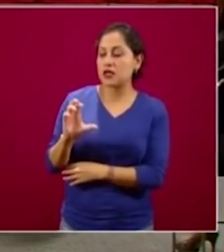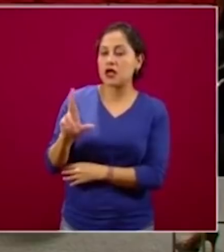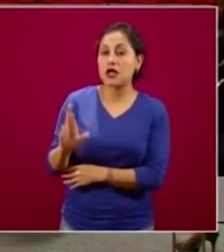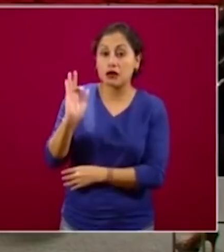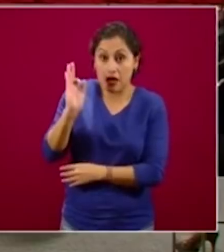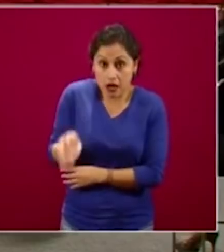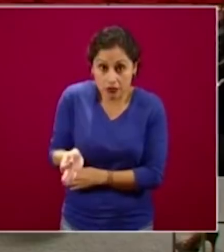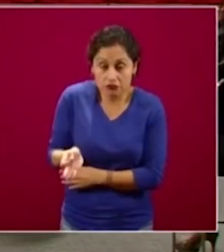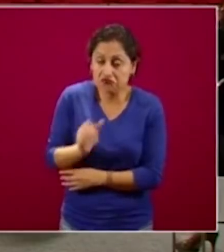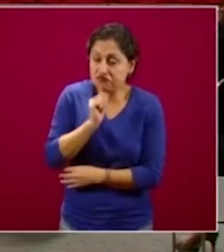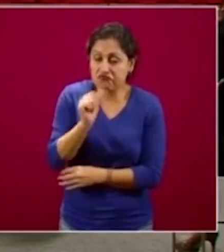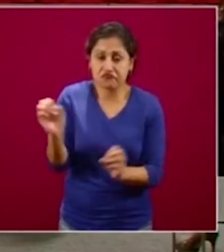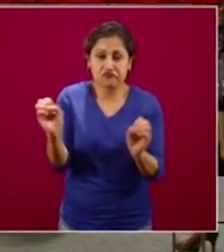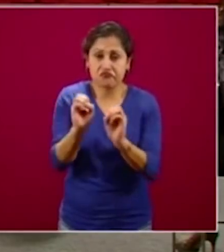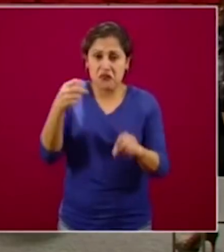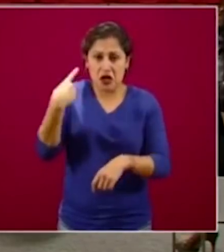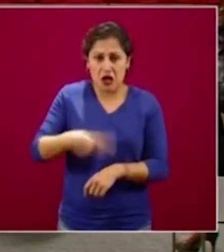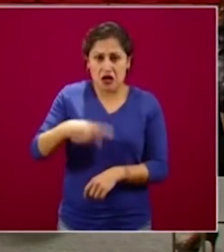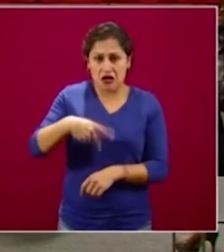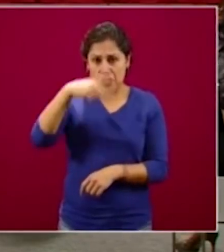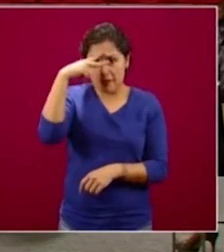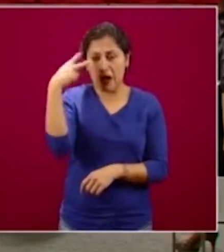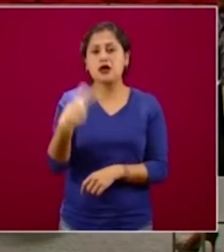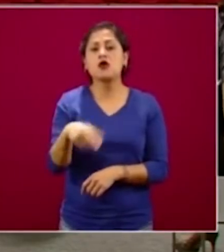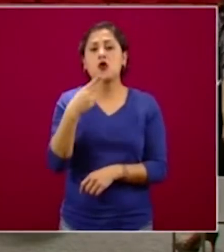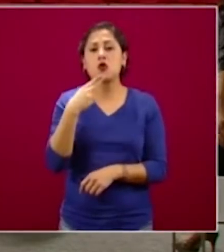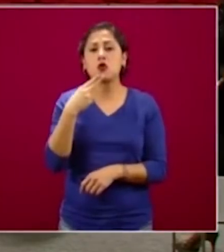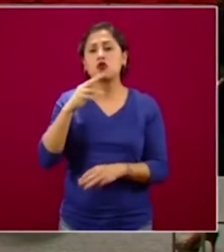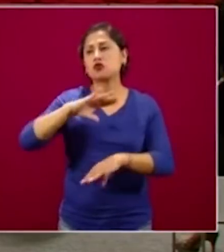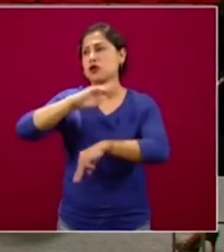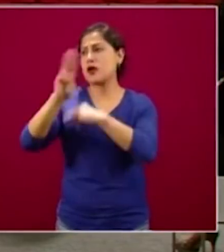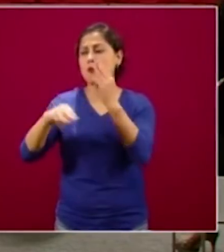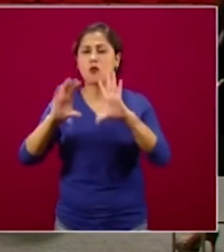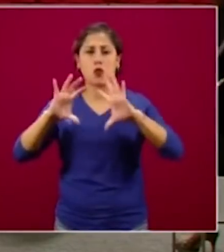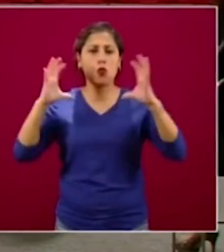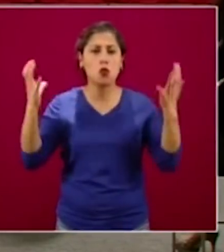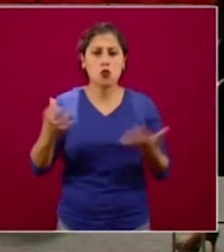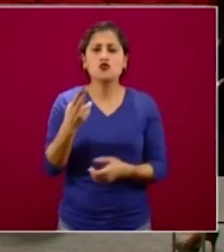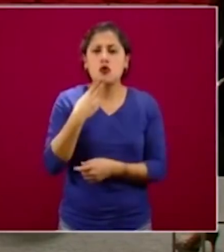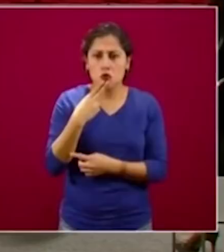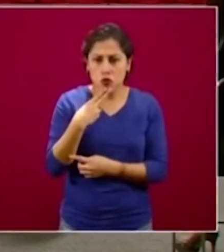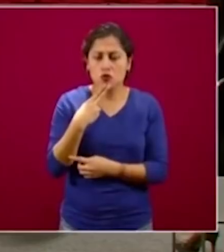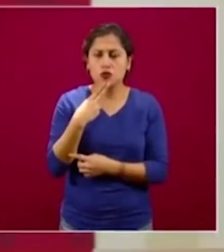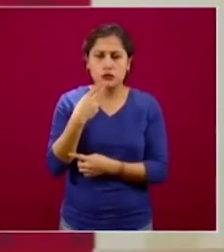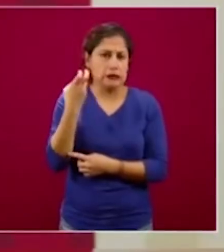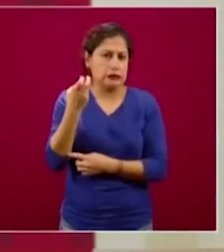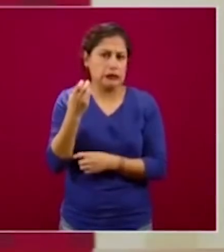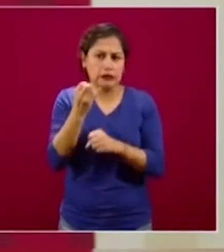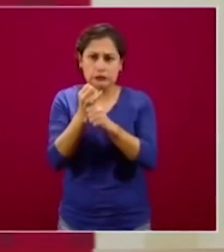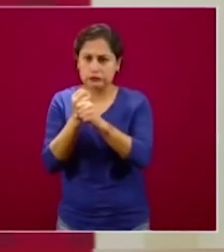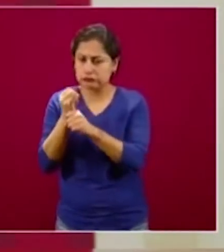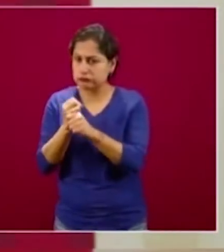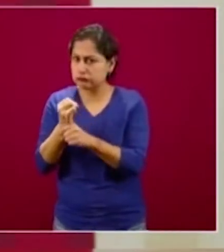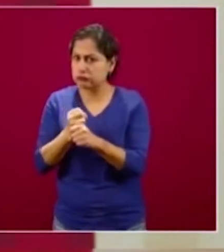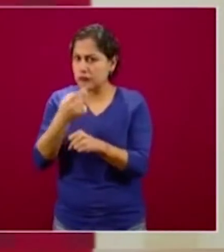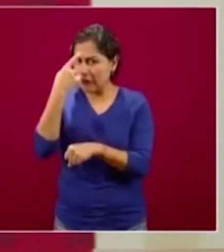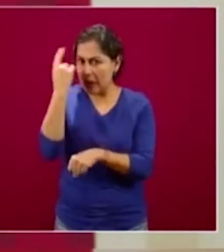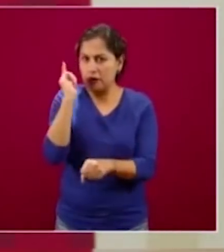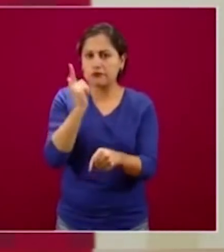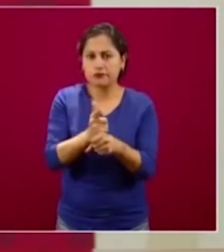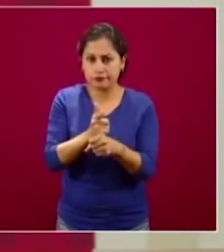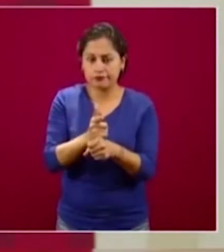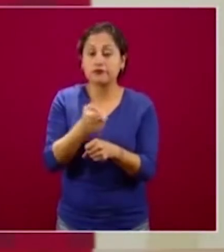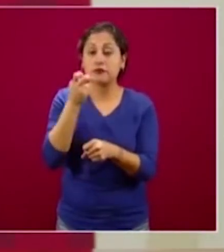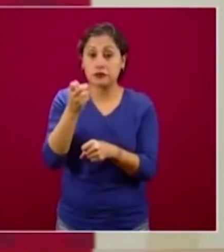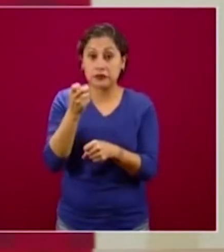pruebas PCR son las que usamos en México y en la mayor parte del mundo como estándar diagnóstico. Definitivamente las que han permitido